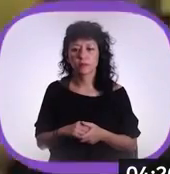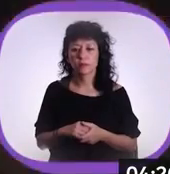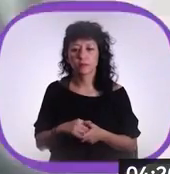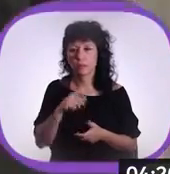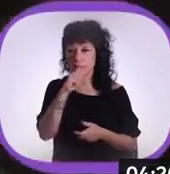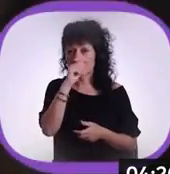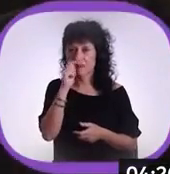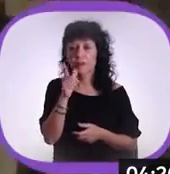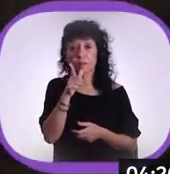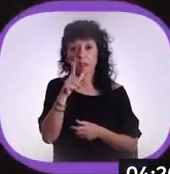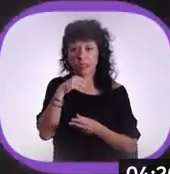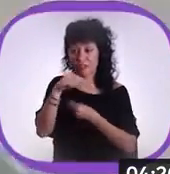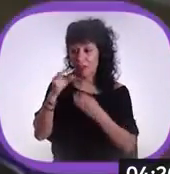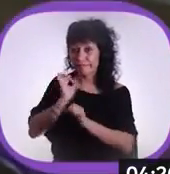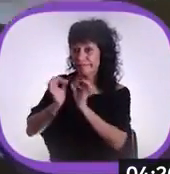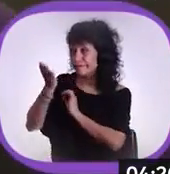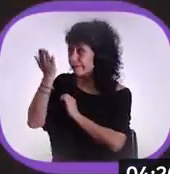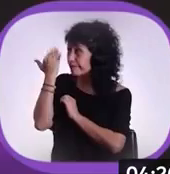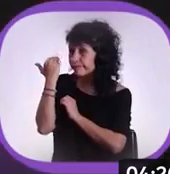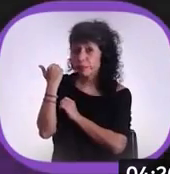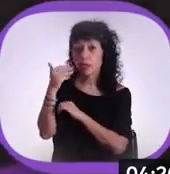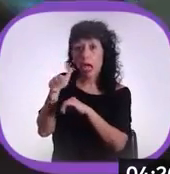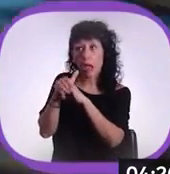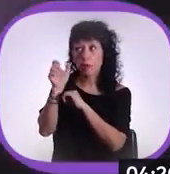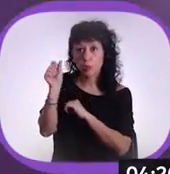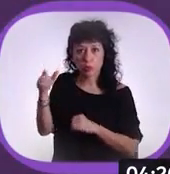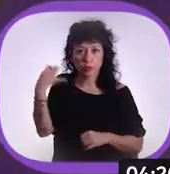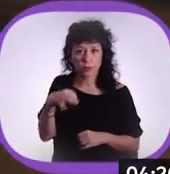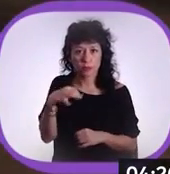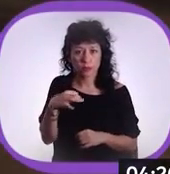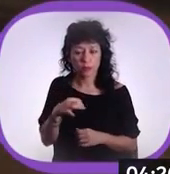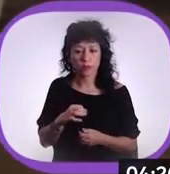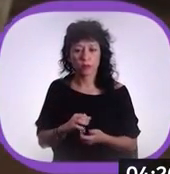Parece que mi tataratío lejano tenía amigos muy singulares.